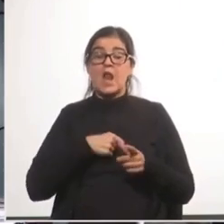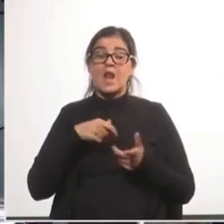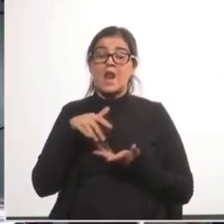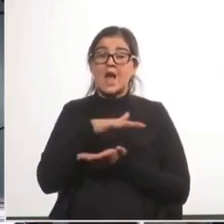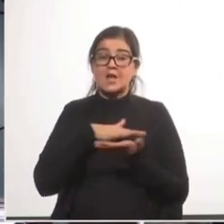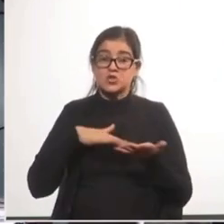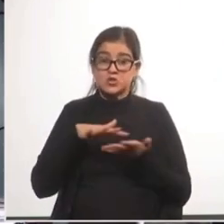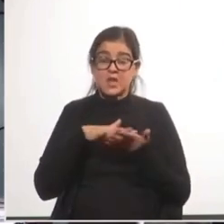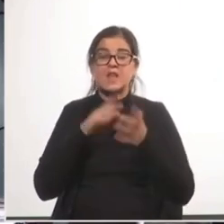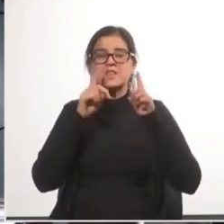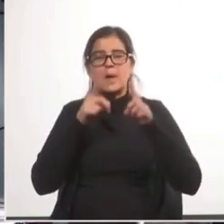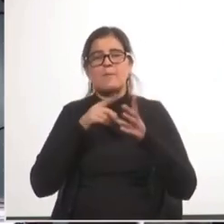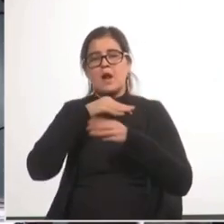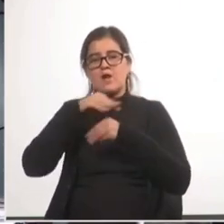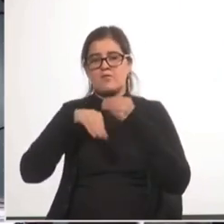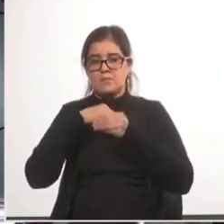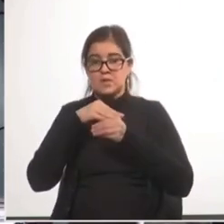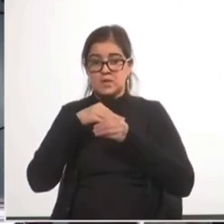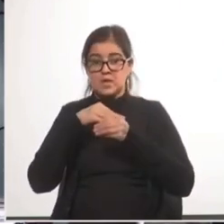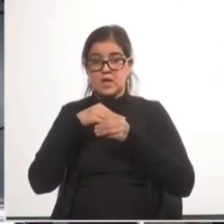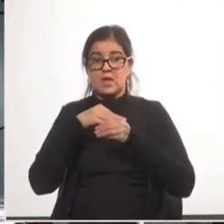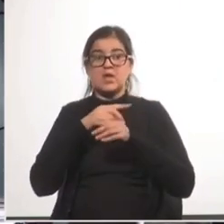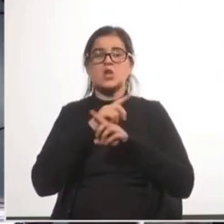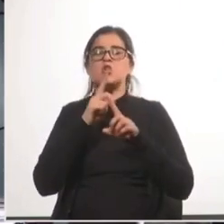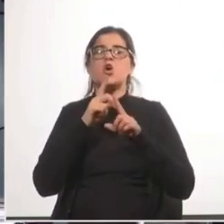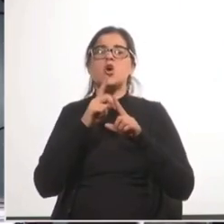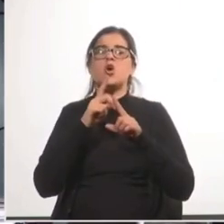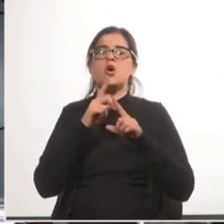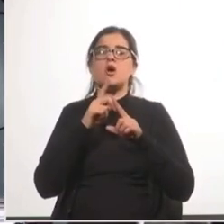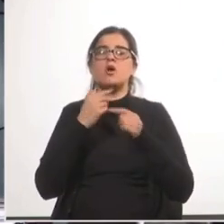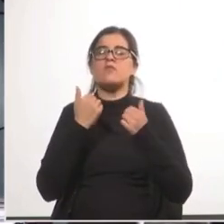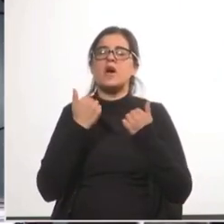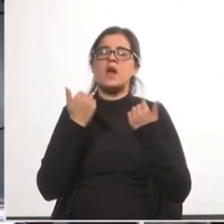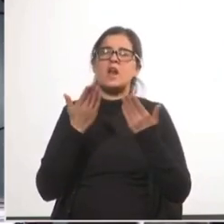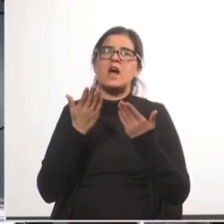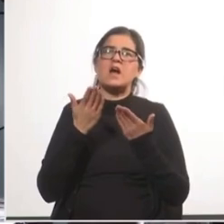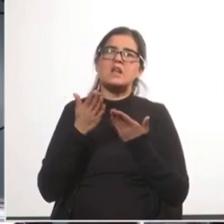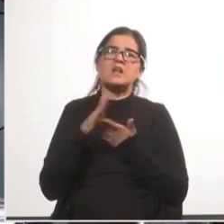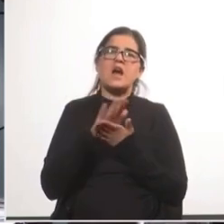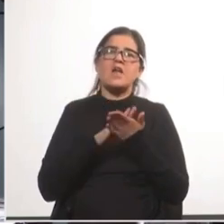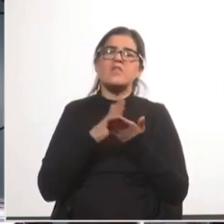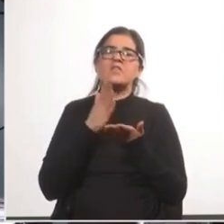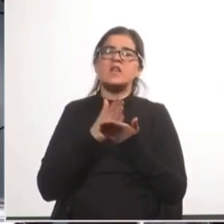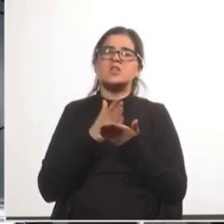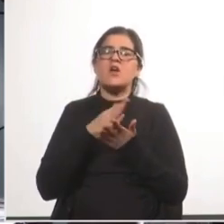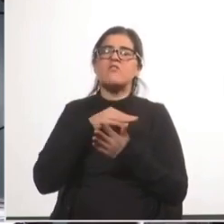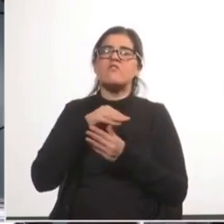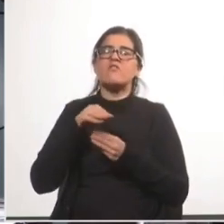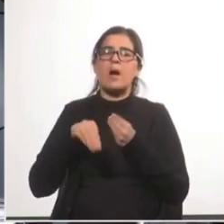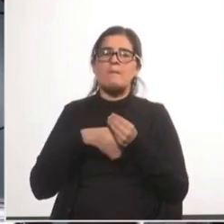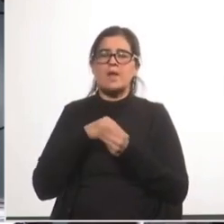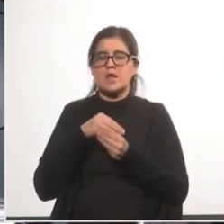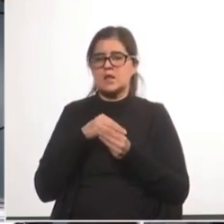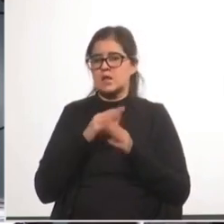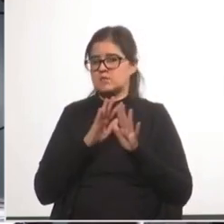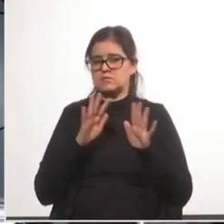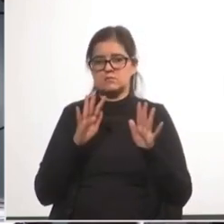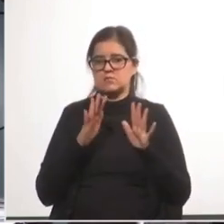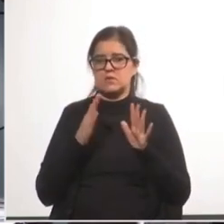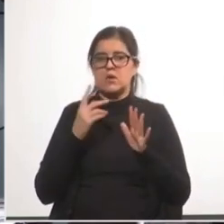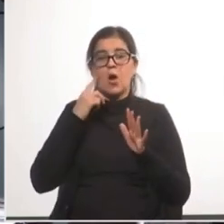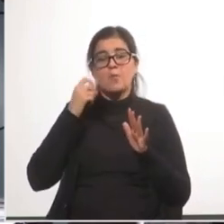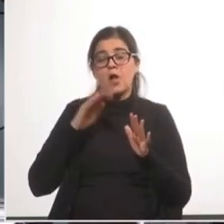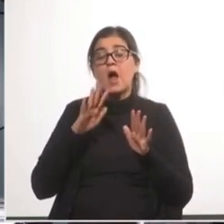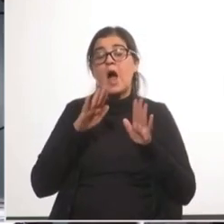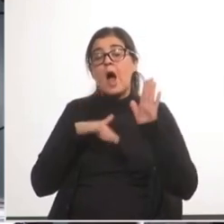sociedad y la familia. Y no le voy a regalar a nadie el derecho de hablar de la familia. Nada más que algunos